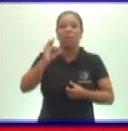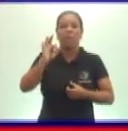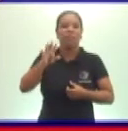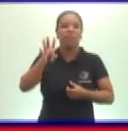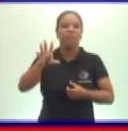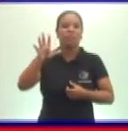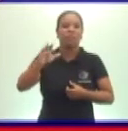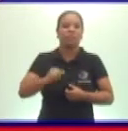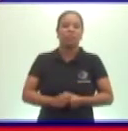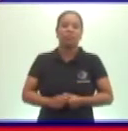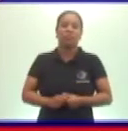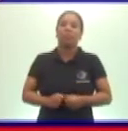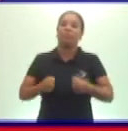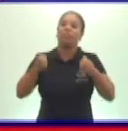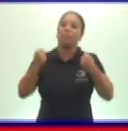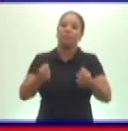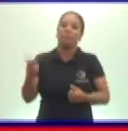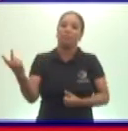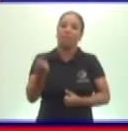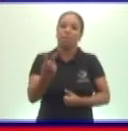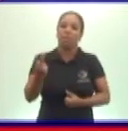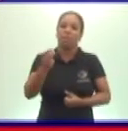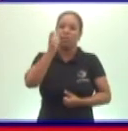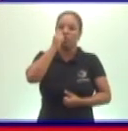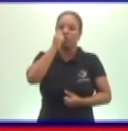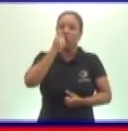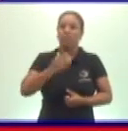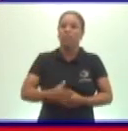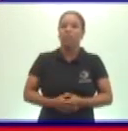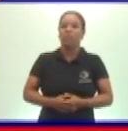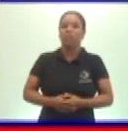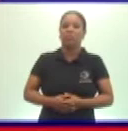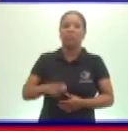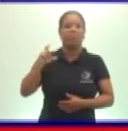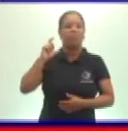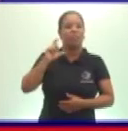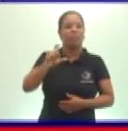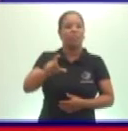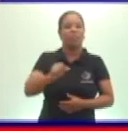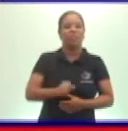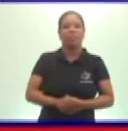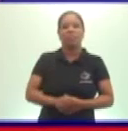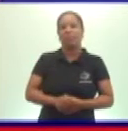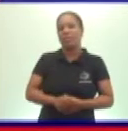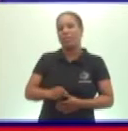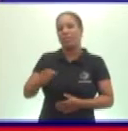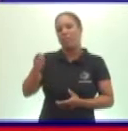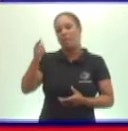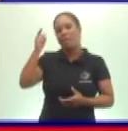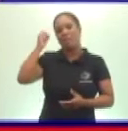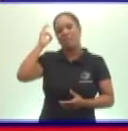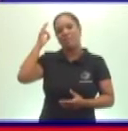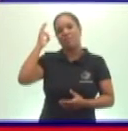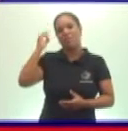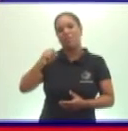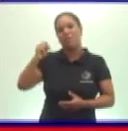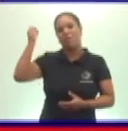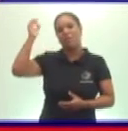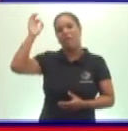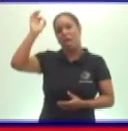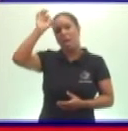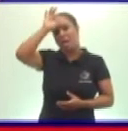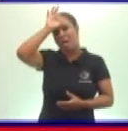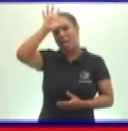en ambos pensadores, en Ludwig Feuerbach y el fin de la filosofía clásica alemana en 1886. Es decir,